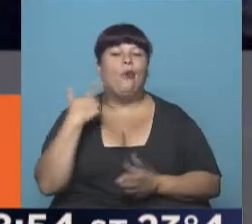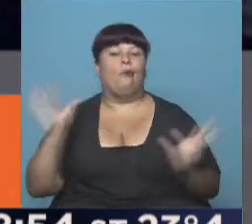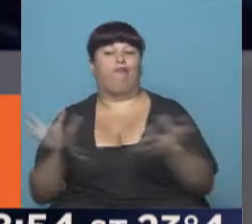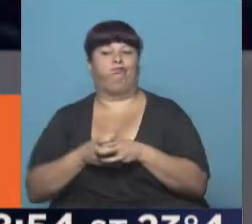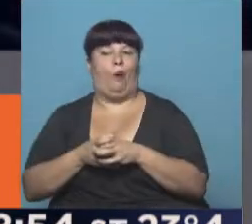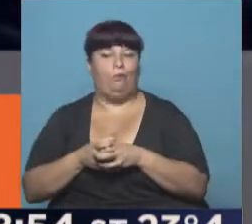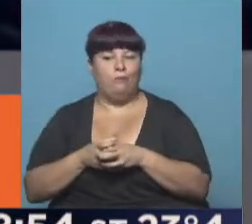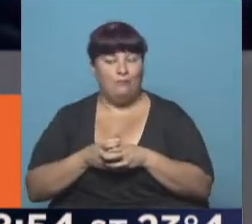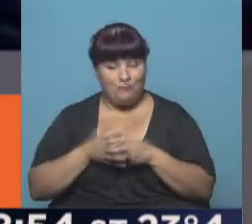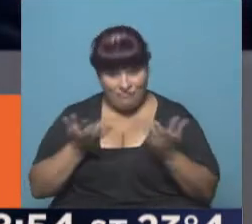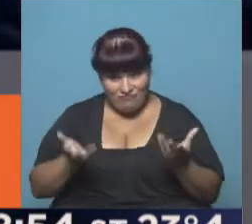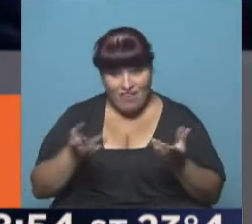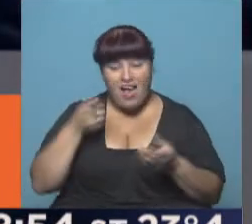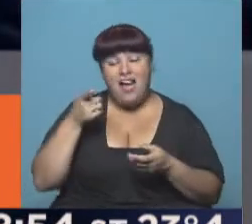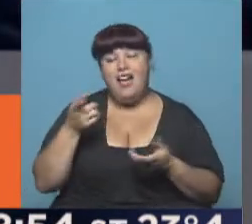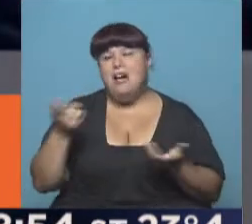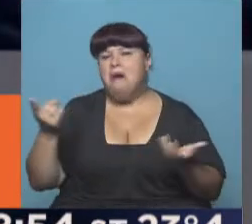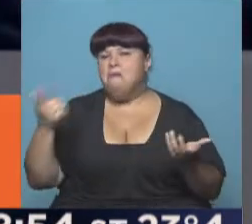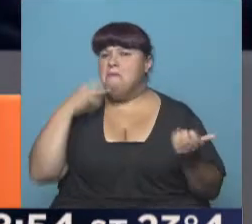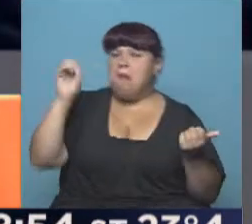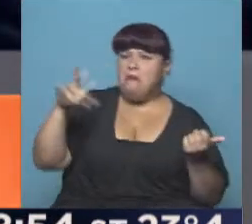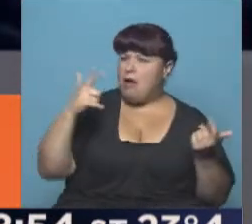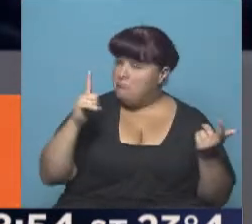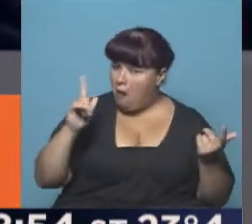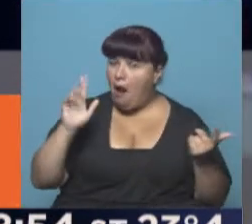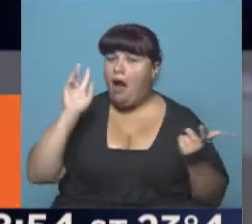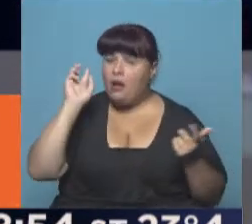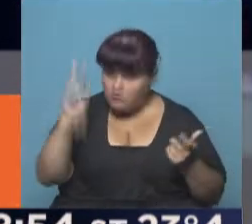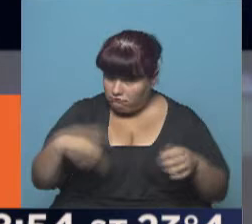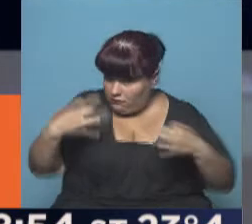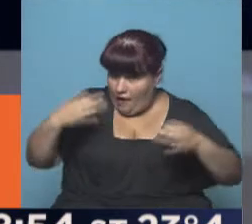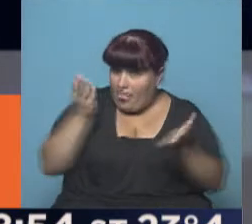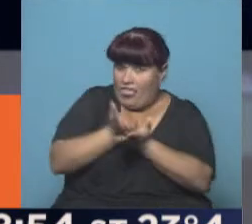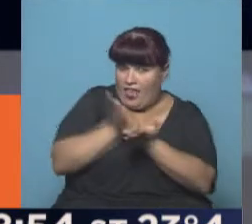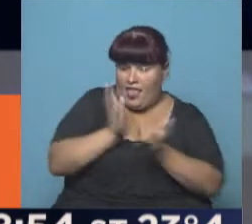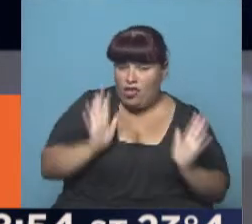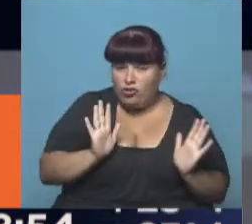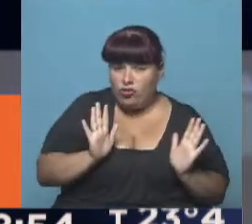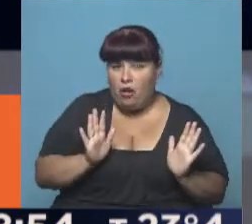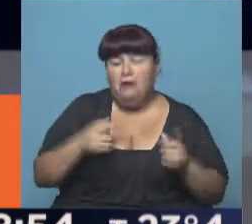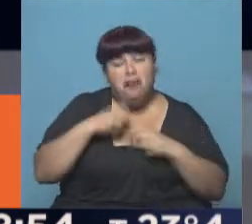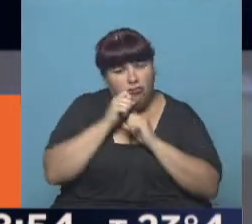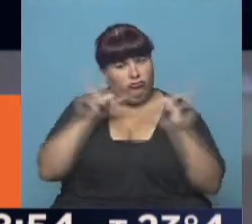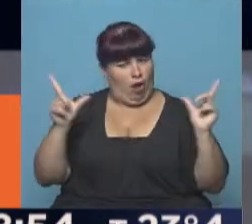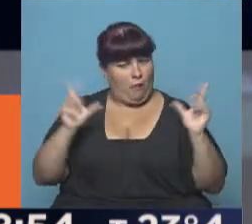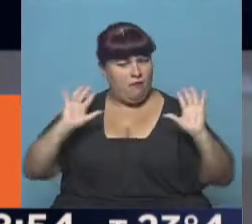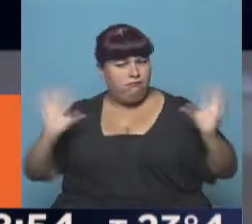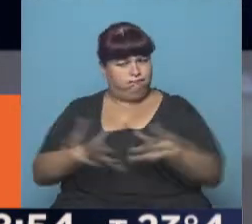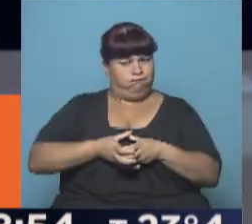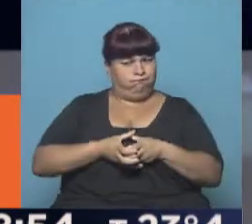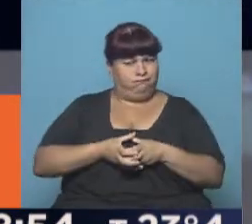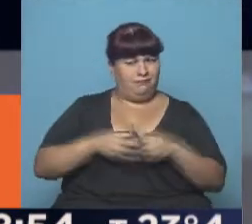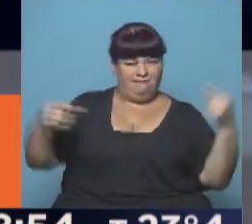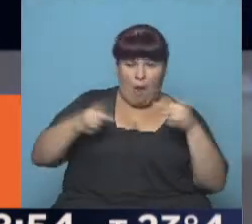juntó. No tengo reproche, creo que tiene legitimidad y derecho. Me llamó la atención que se juntó la Biblia